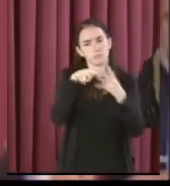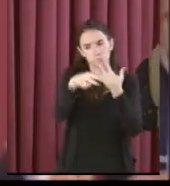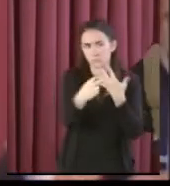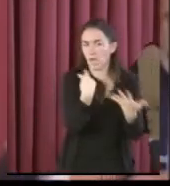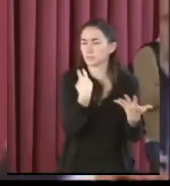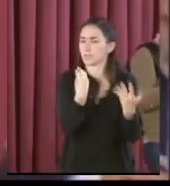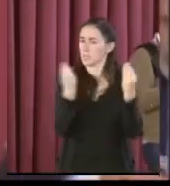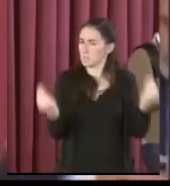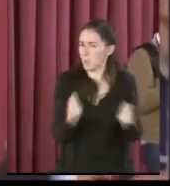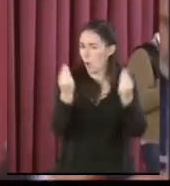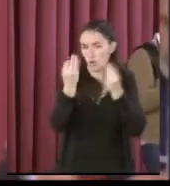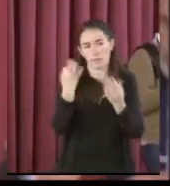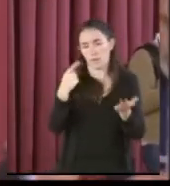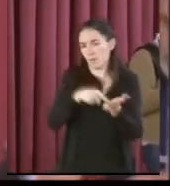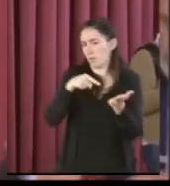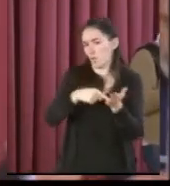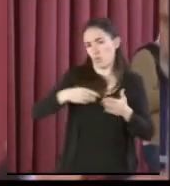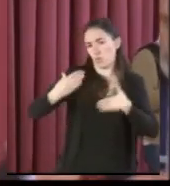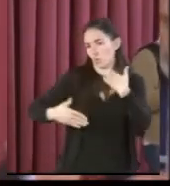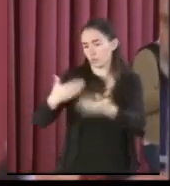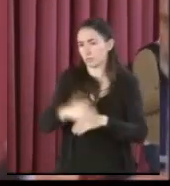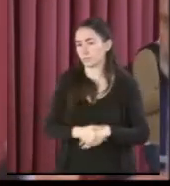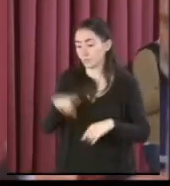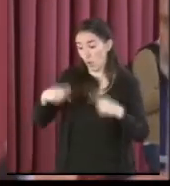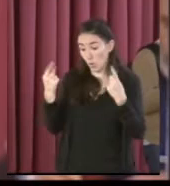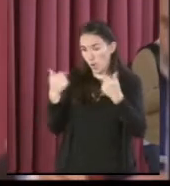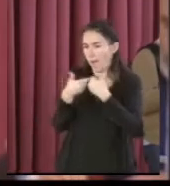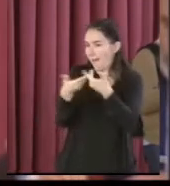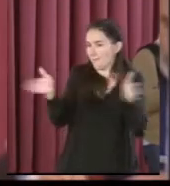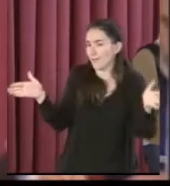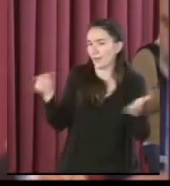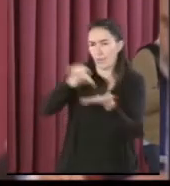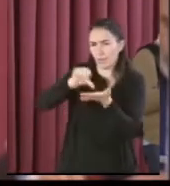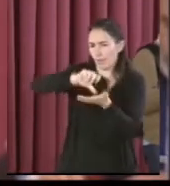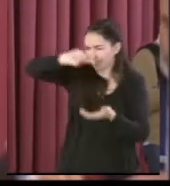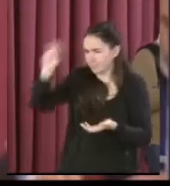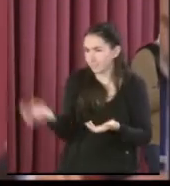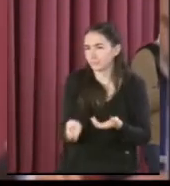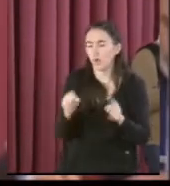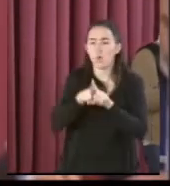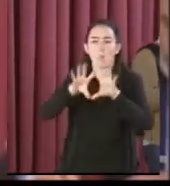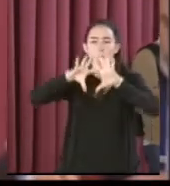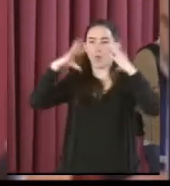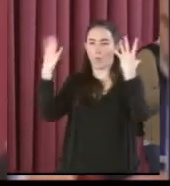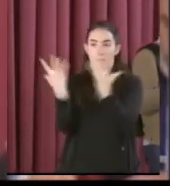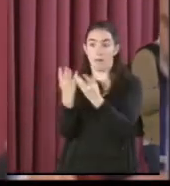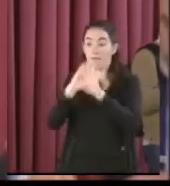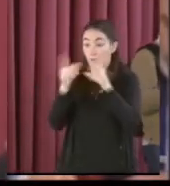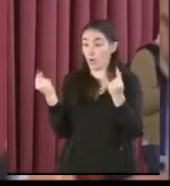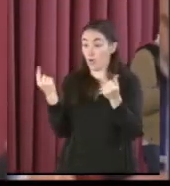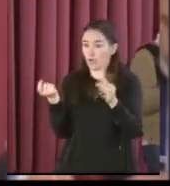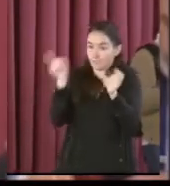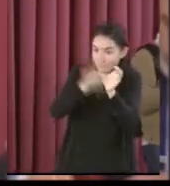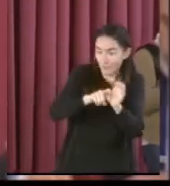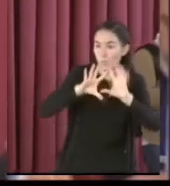optimización. El reto también de un Logroño abierto, cosmopolita y global, que se implica en el contexto nacional e internacional, que